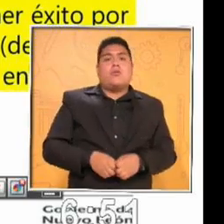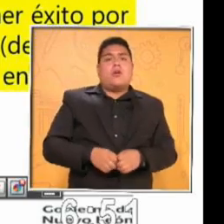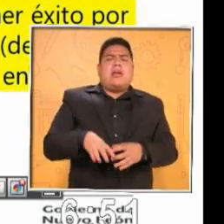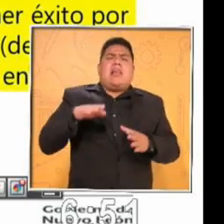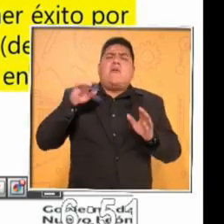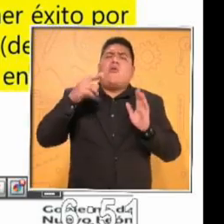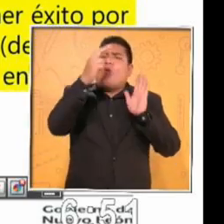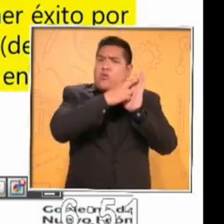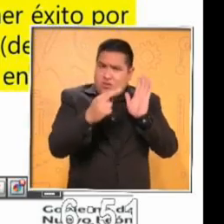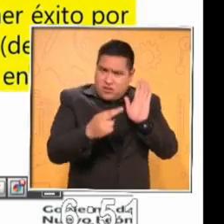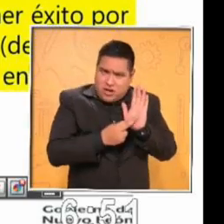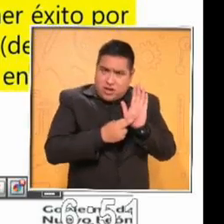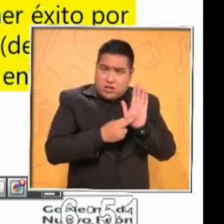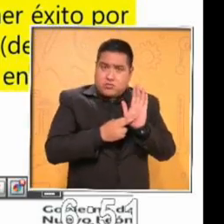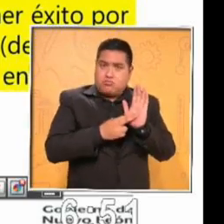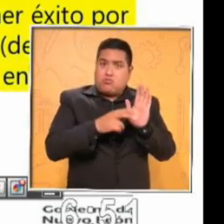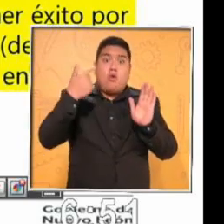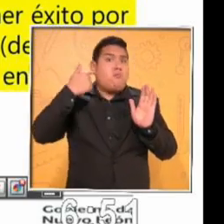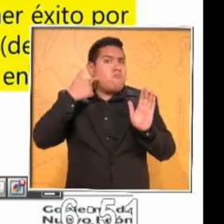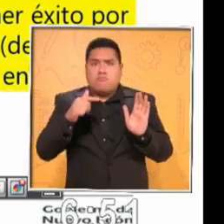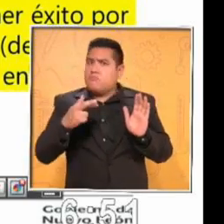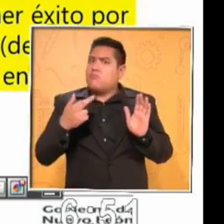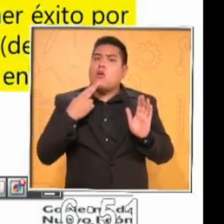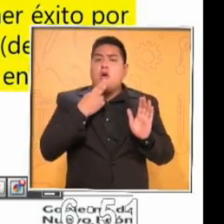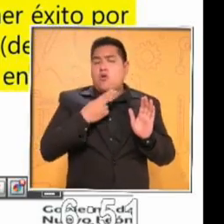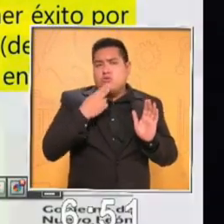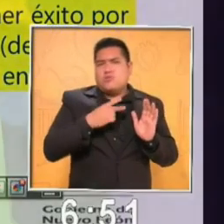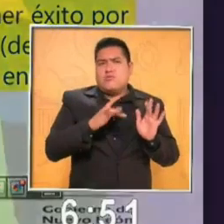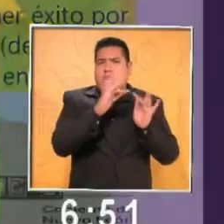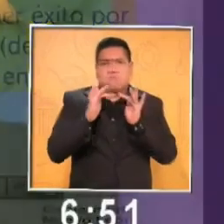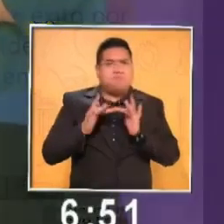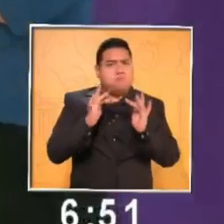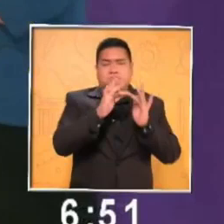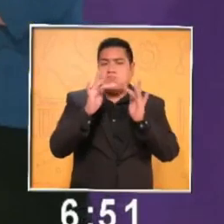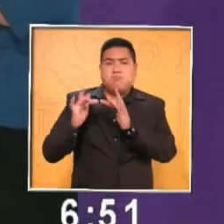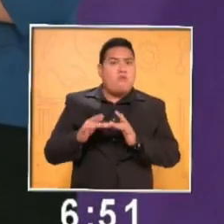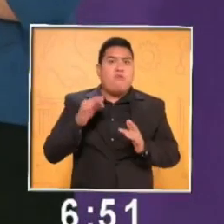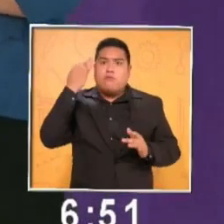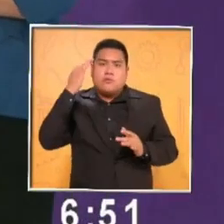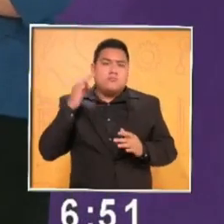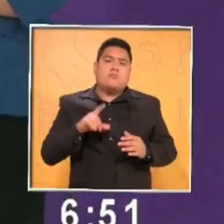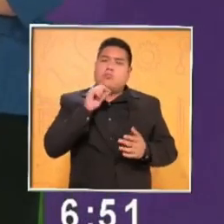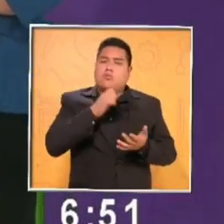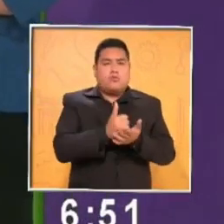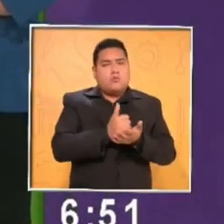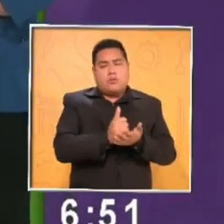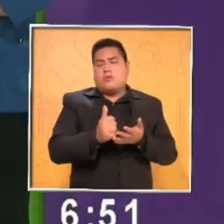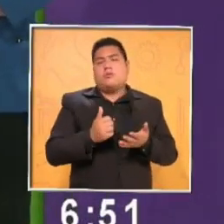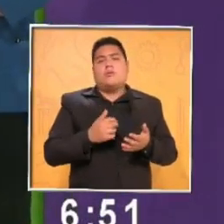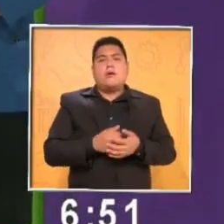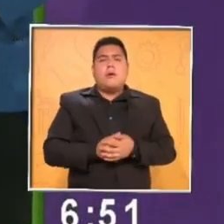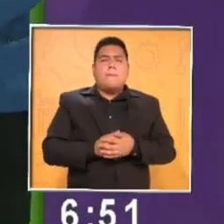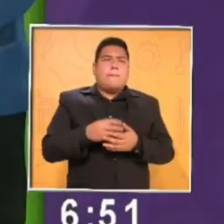no quiero que esté en las redes sociales. Vamos a analizar qué es lo que incluye este primer párrafo.